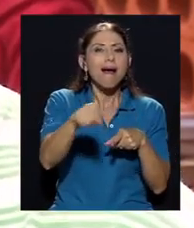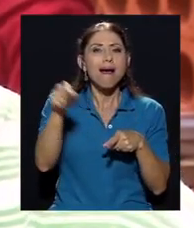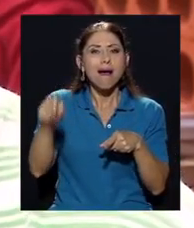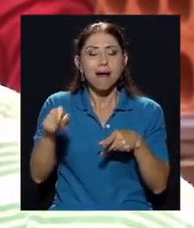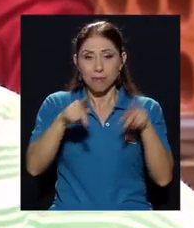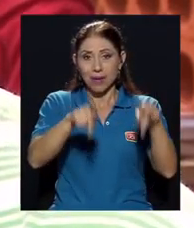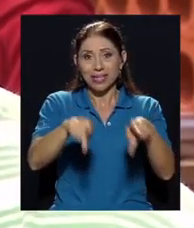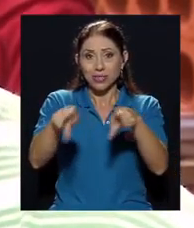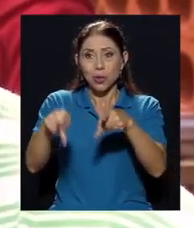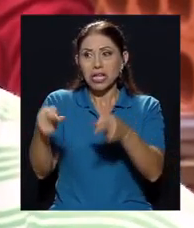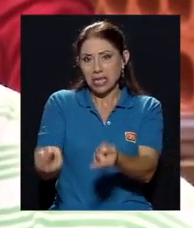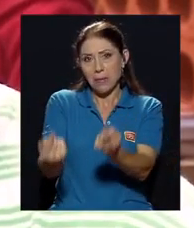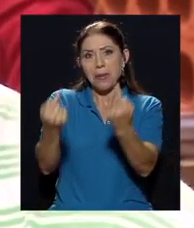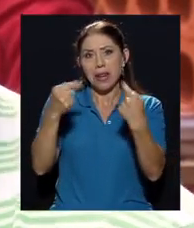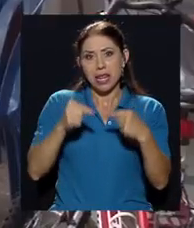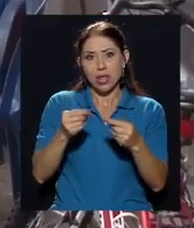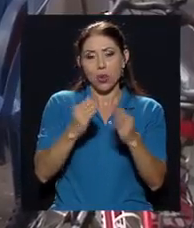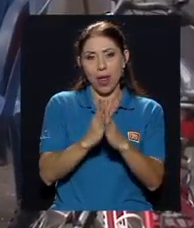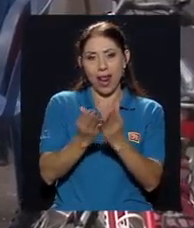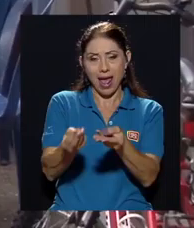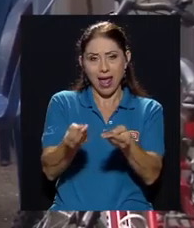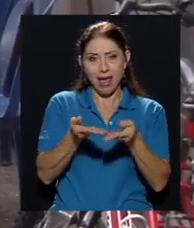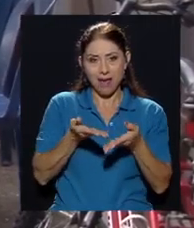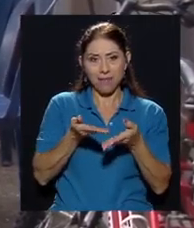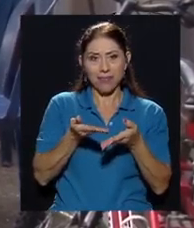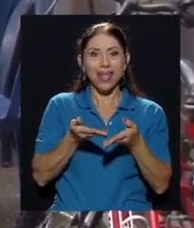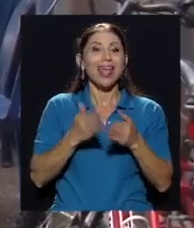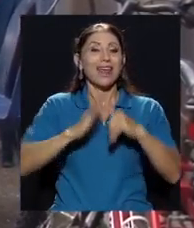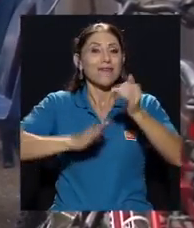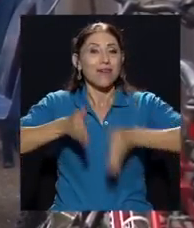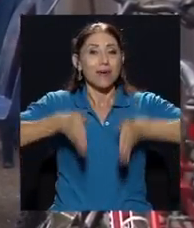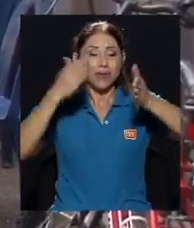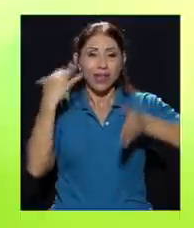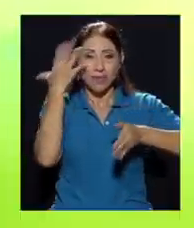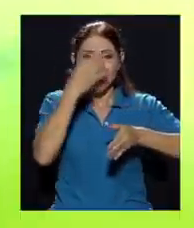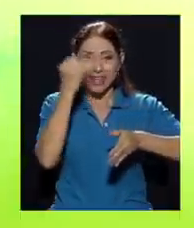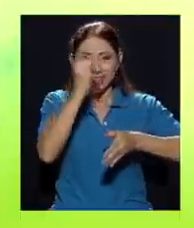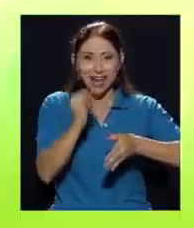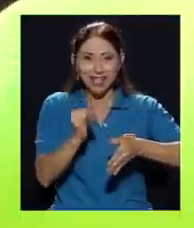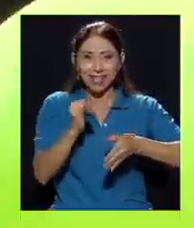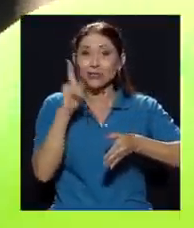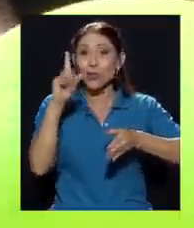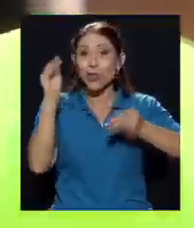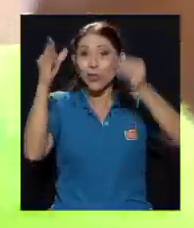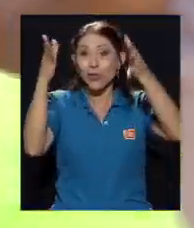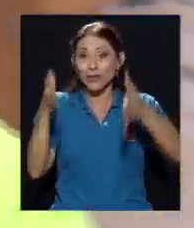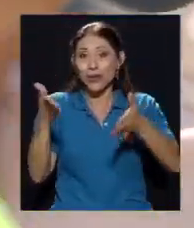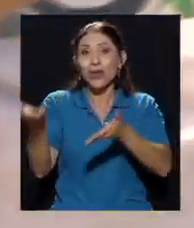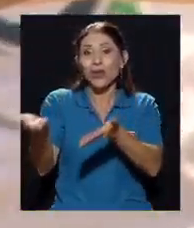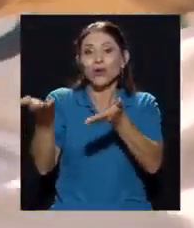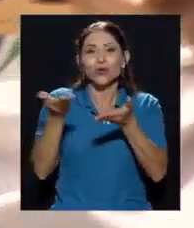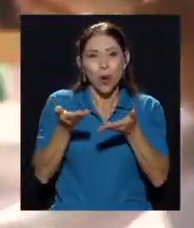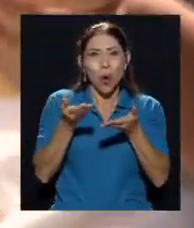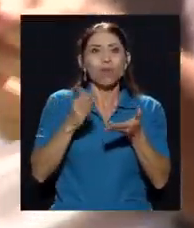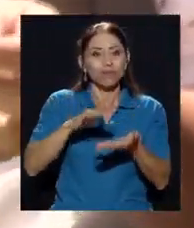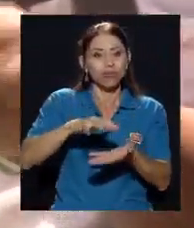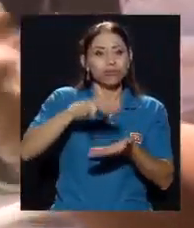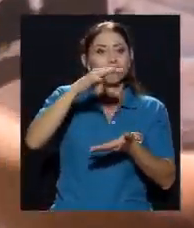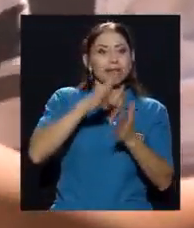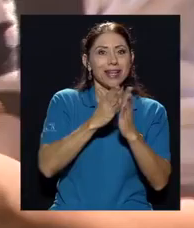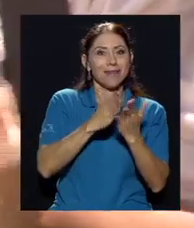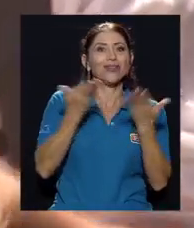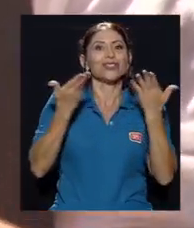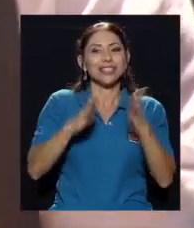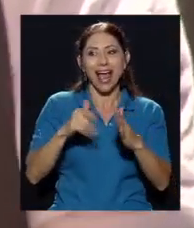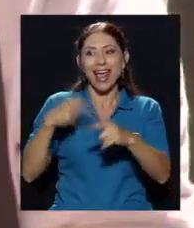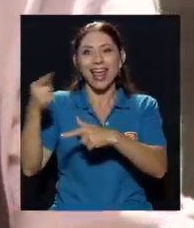se han acercado y nos han dejado libros. Bueno, en Bellas Artes un profesor sí nos donó parte de su colección que ya está renovando, entonces se ponen